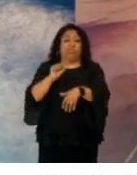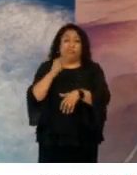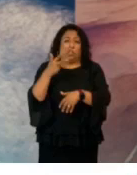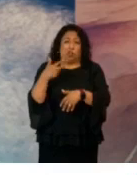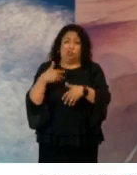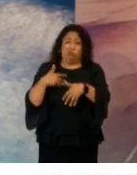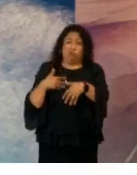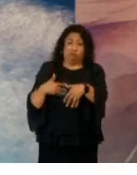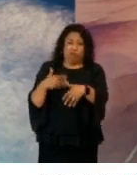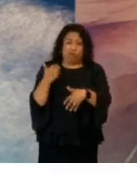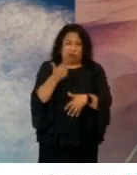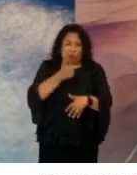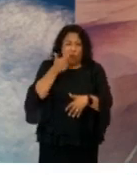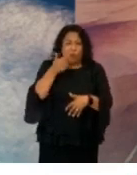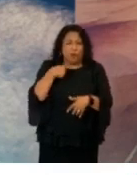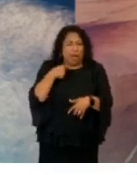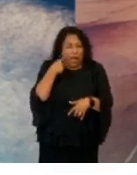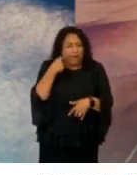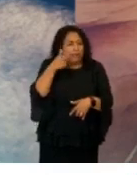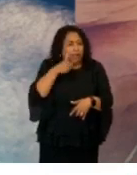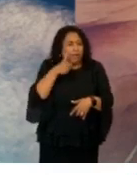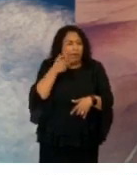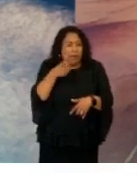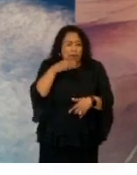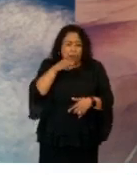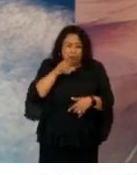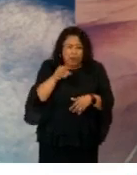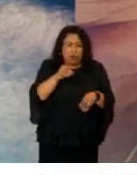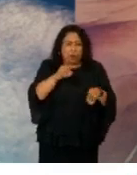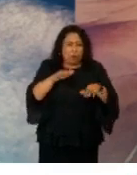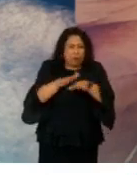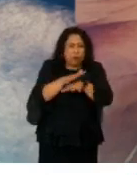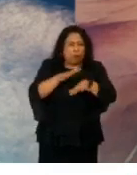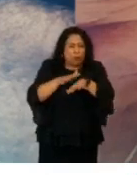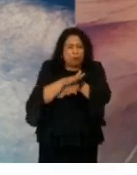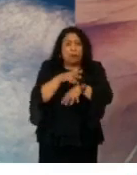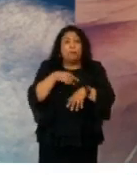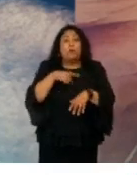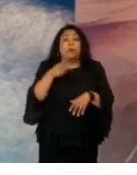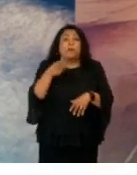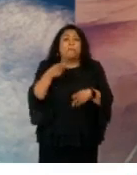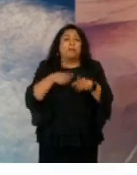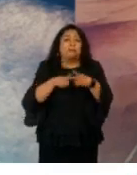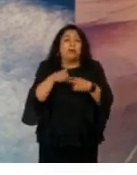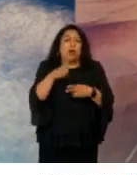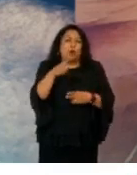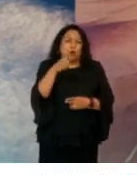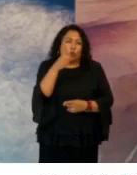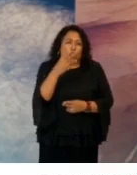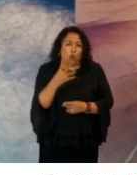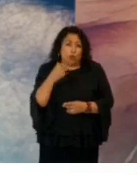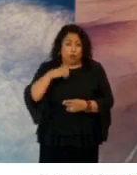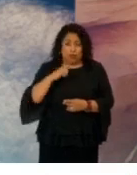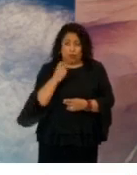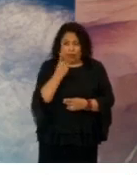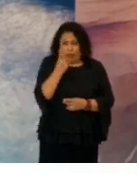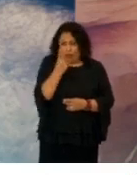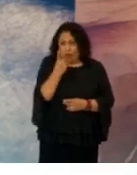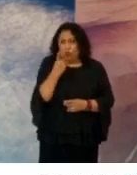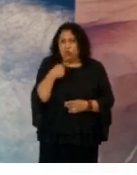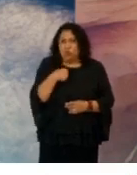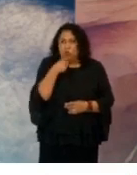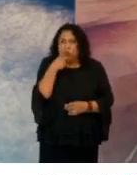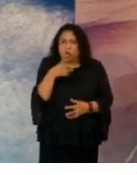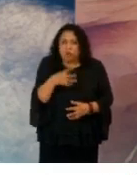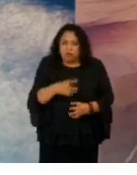siempre son referencias, sino tratar de hablar del primer cuarto del siglo XXI. Y lo digo y todavía me duele un poco el estómago,